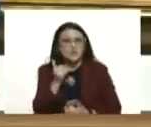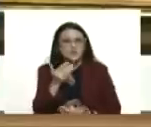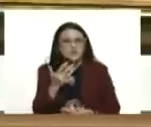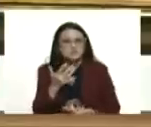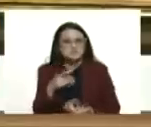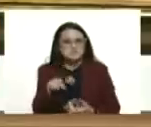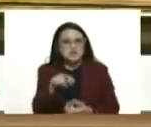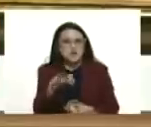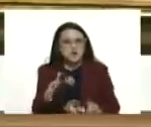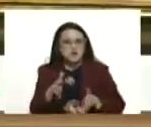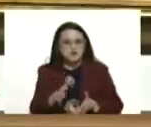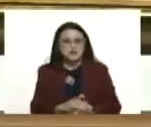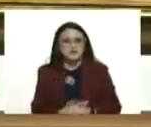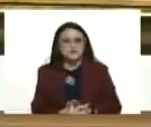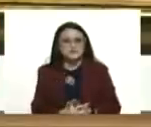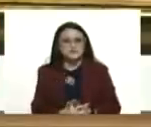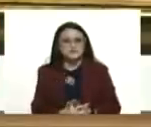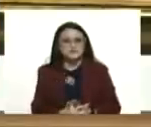suya.